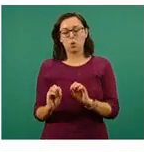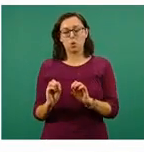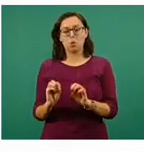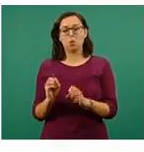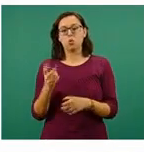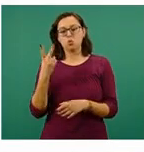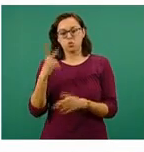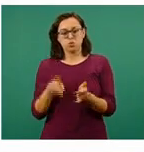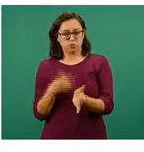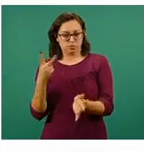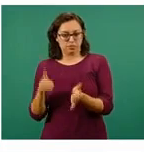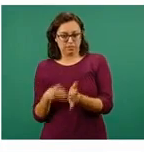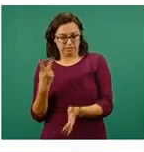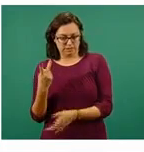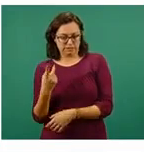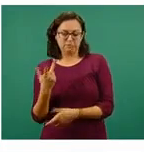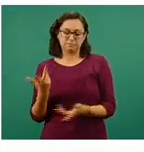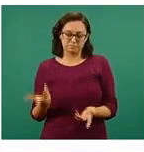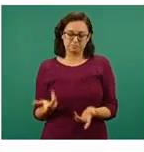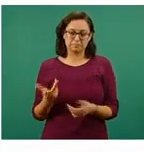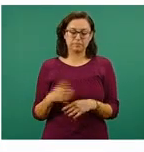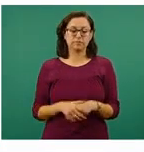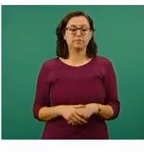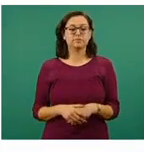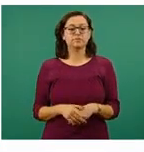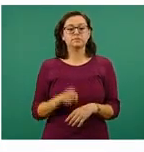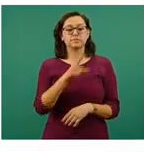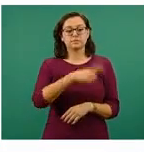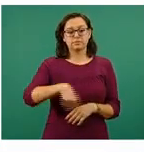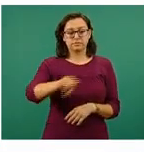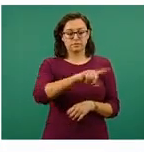se conforma de 2 dosis. Personal de salud,